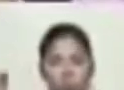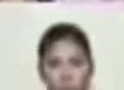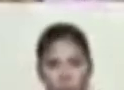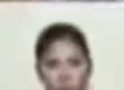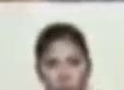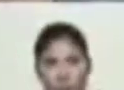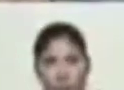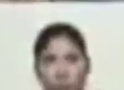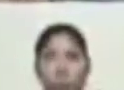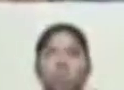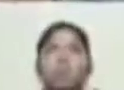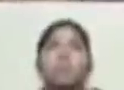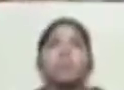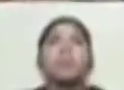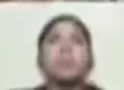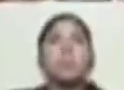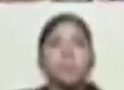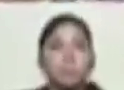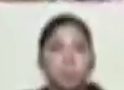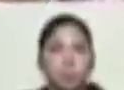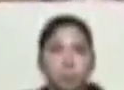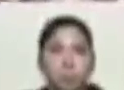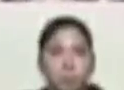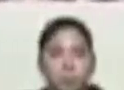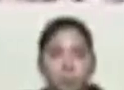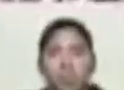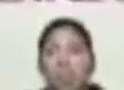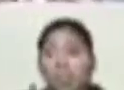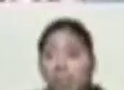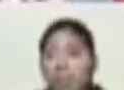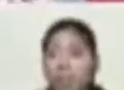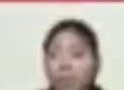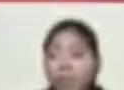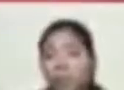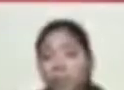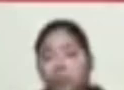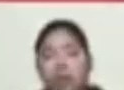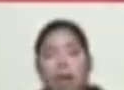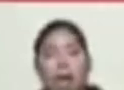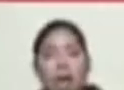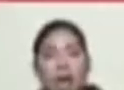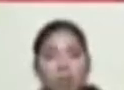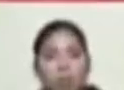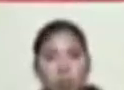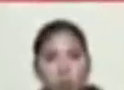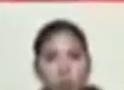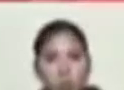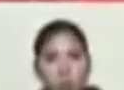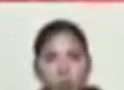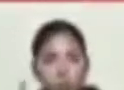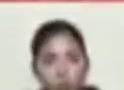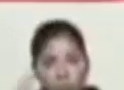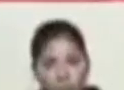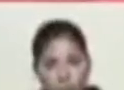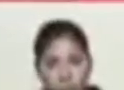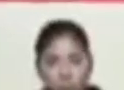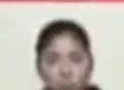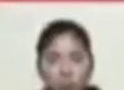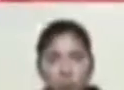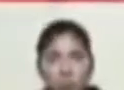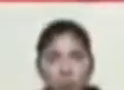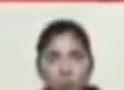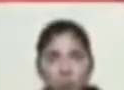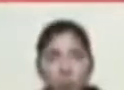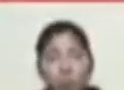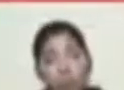del Medio Oriente. Pero lo más significativo en todo esto, señoras y señores, es que podría diezmar su mandato, señores, en la cooperación que últimamente ha realizado con el